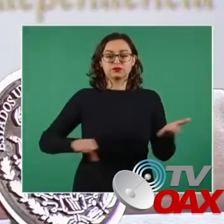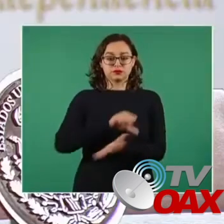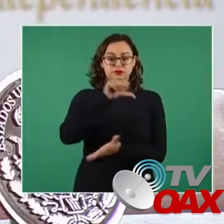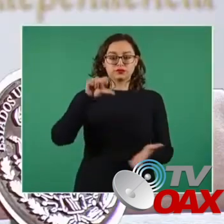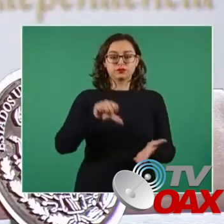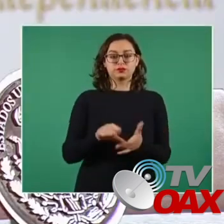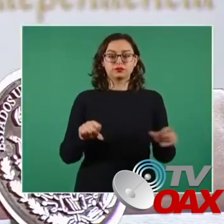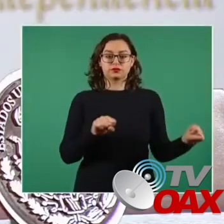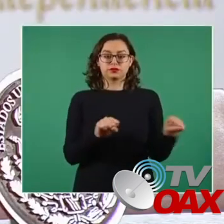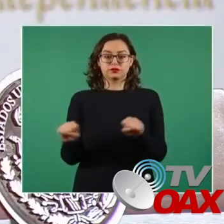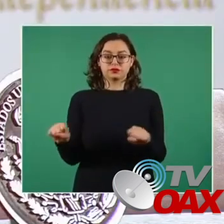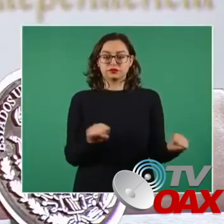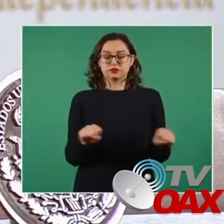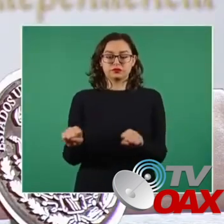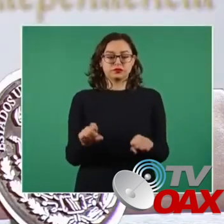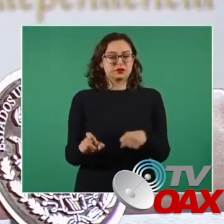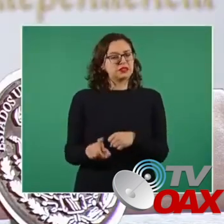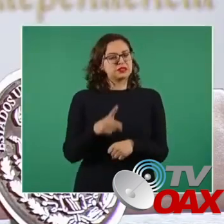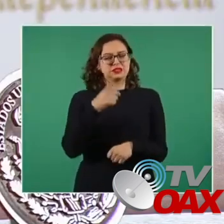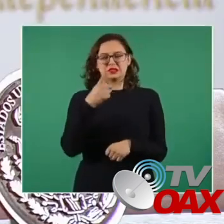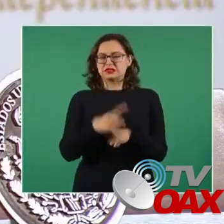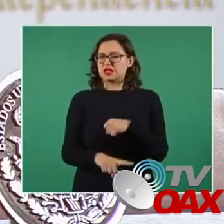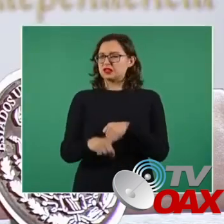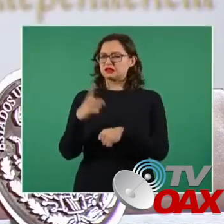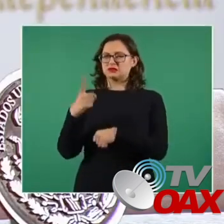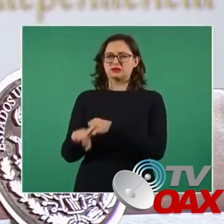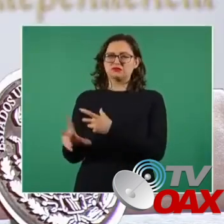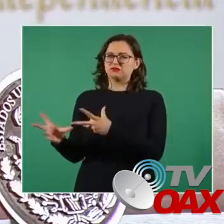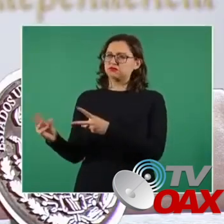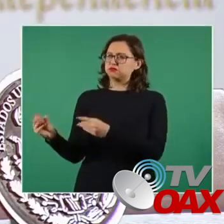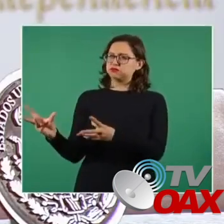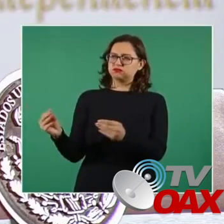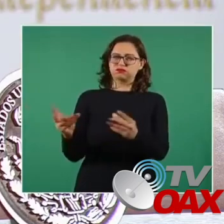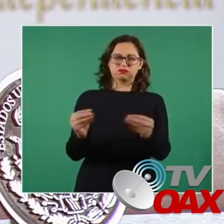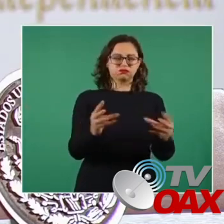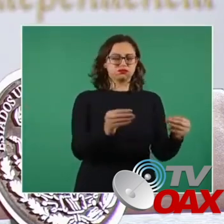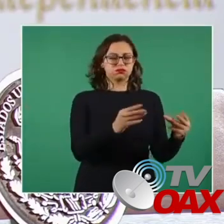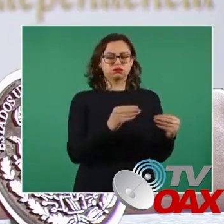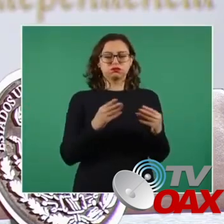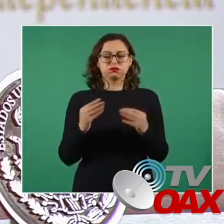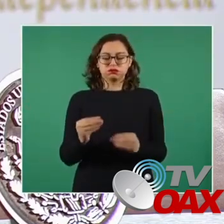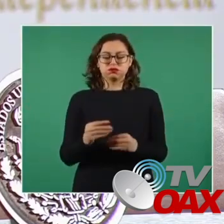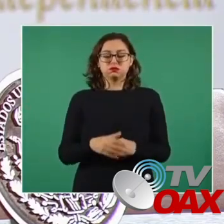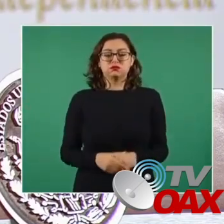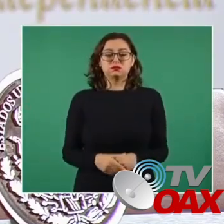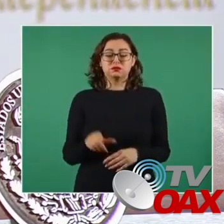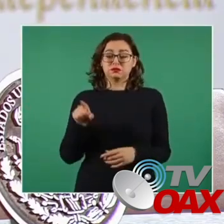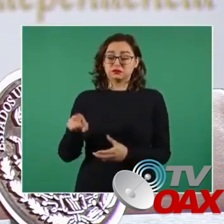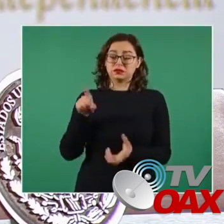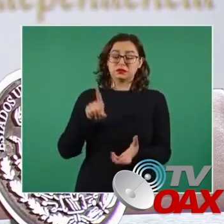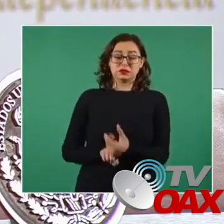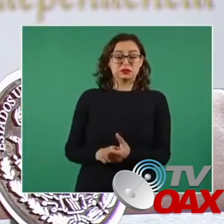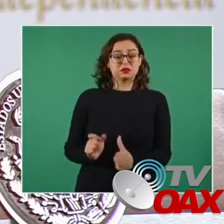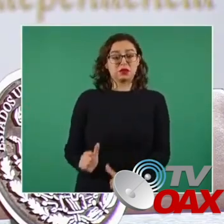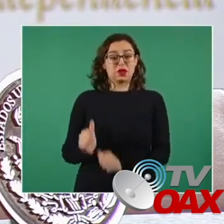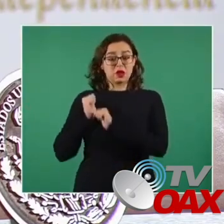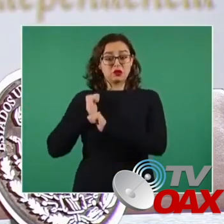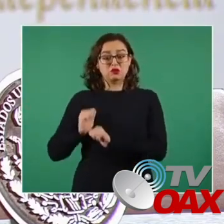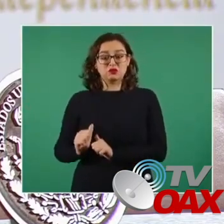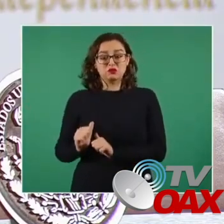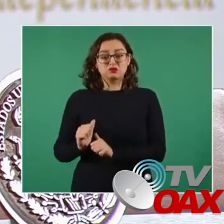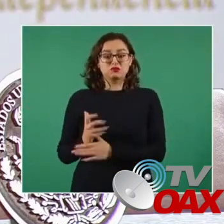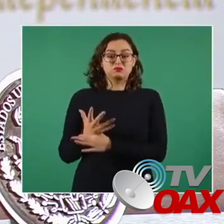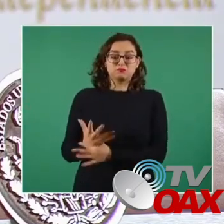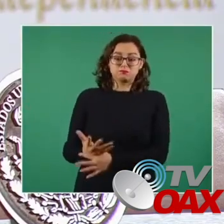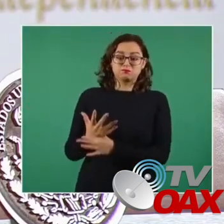daños generalizados en todas las construcciones. Las autoridades locales han reportado